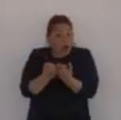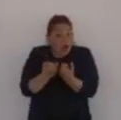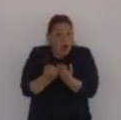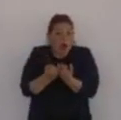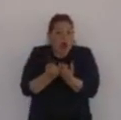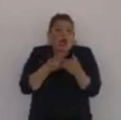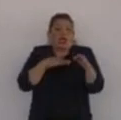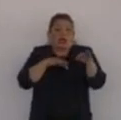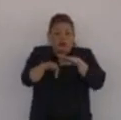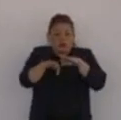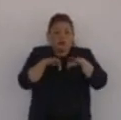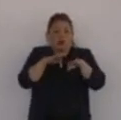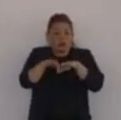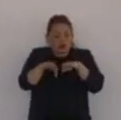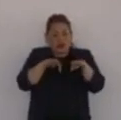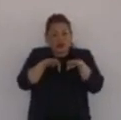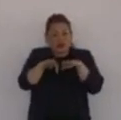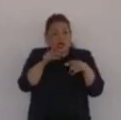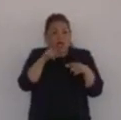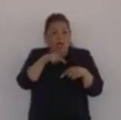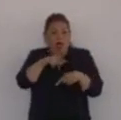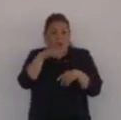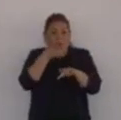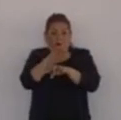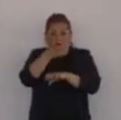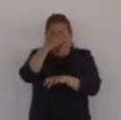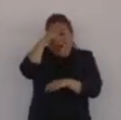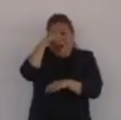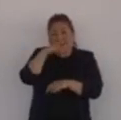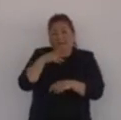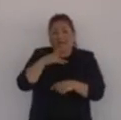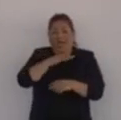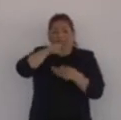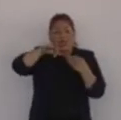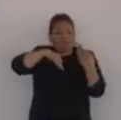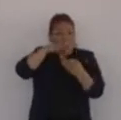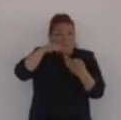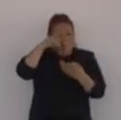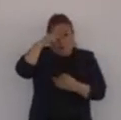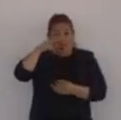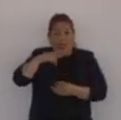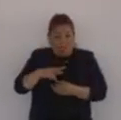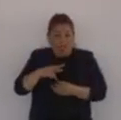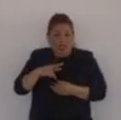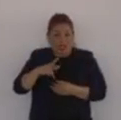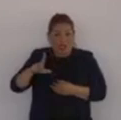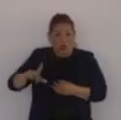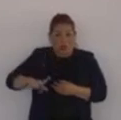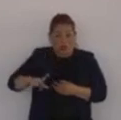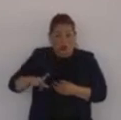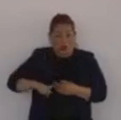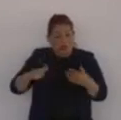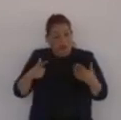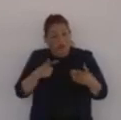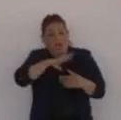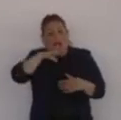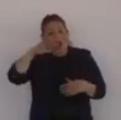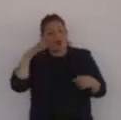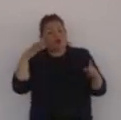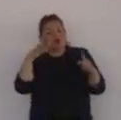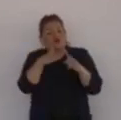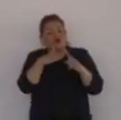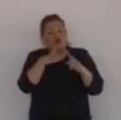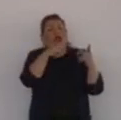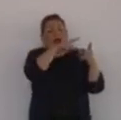su trabajo. Y el Estado mexicano tiene que apoyar a los adultos mayores. Por eso, inmediatamente